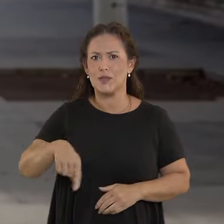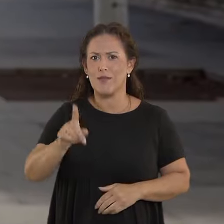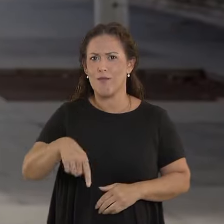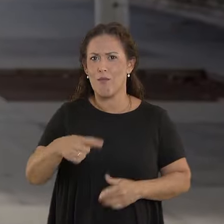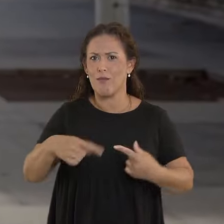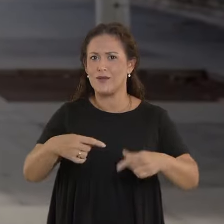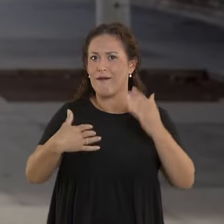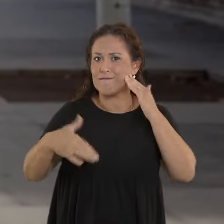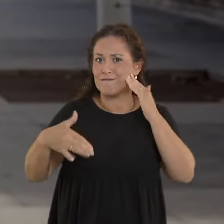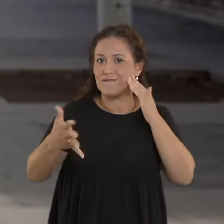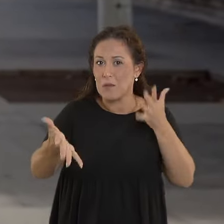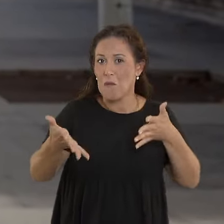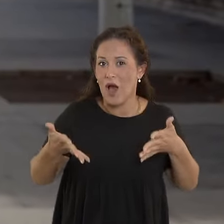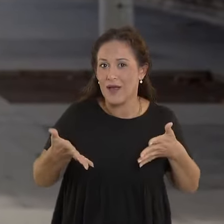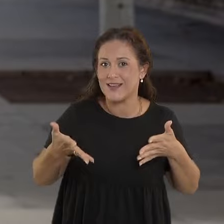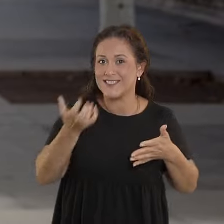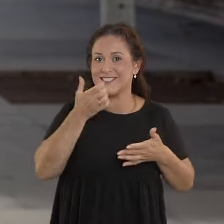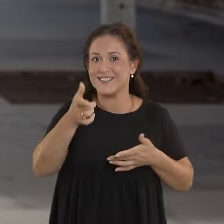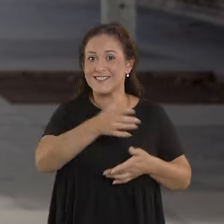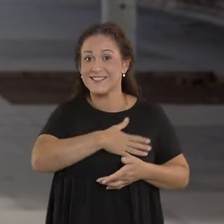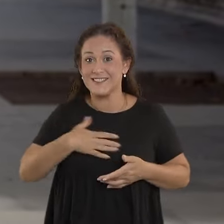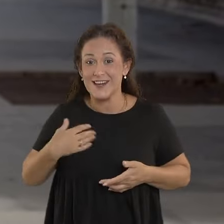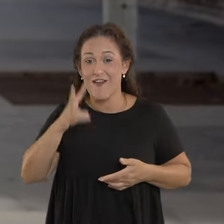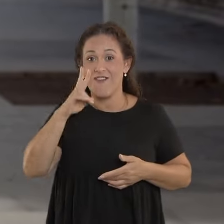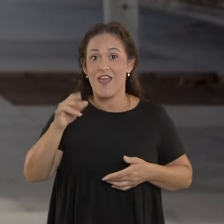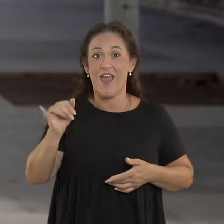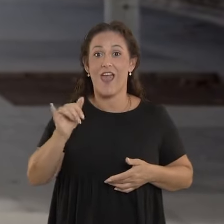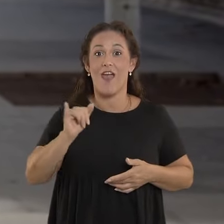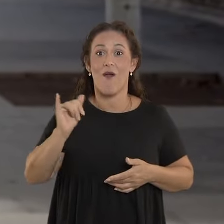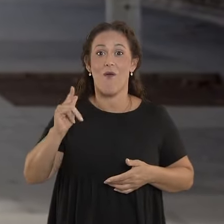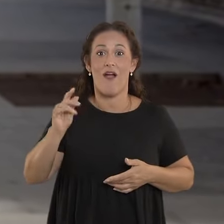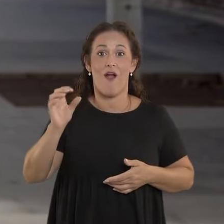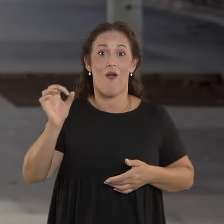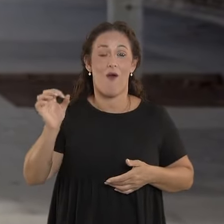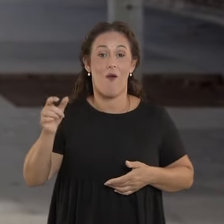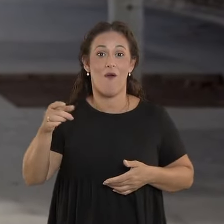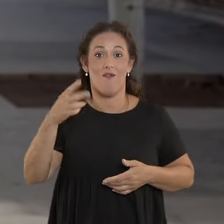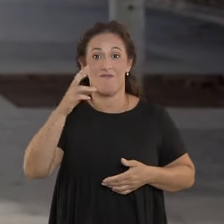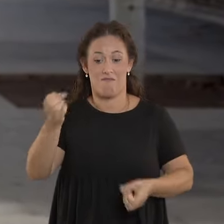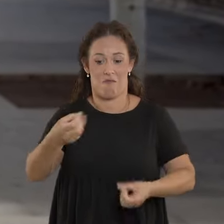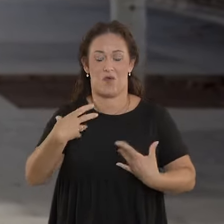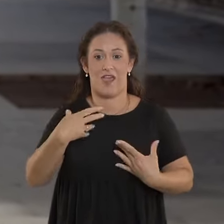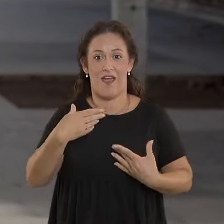¿A ustedes también les gusta la música electrónica? Pues si es así, no se pierdan lo que Juaco nos tiene que contar del Weekend Dance.